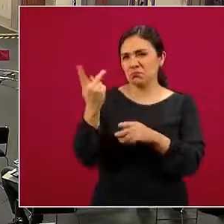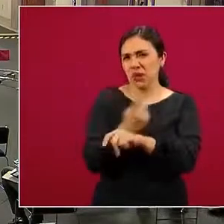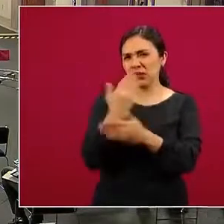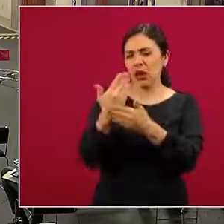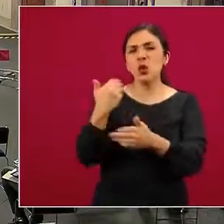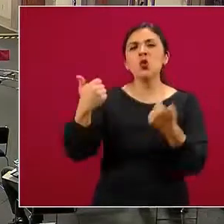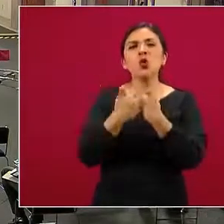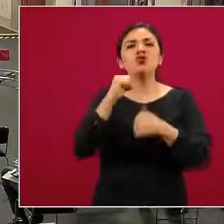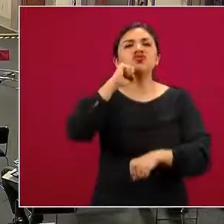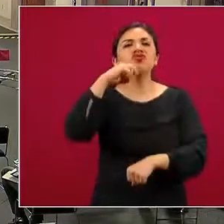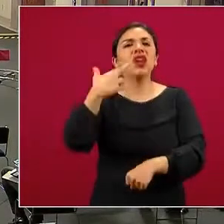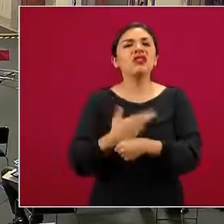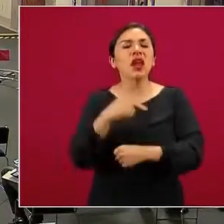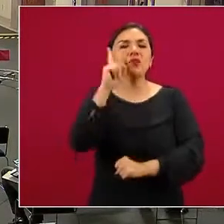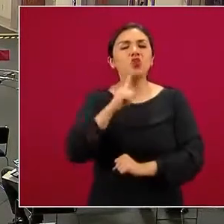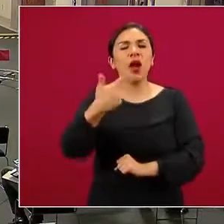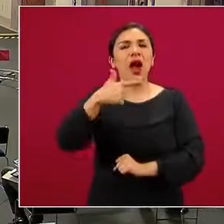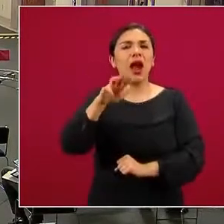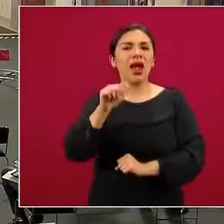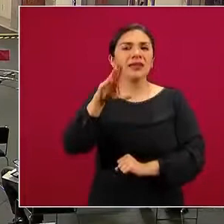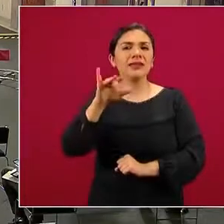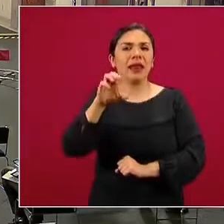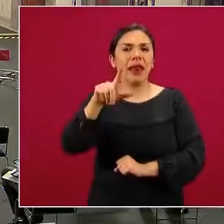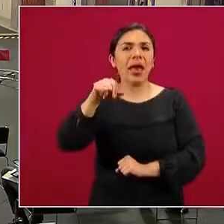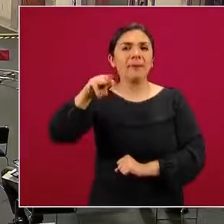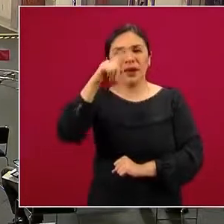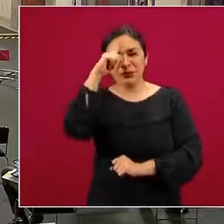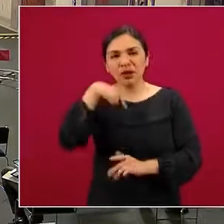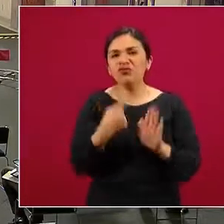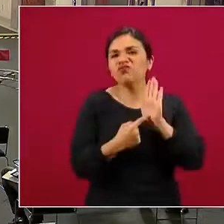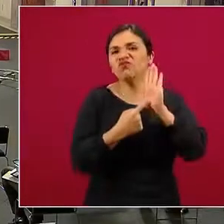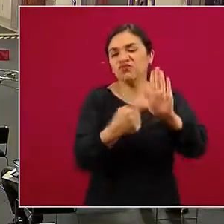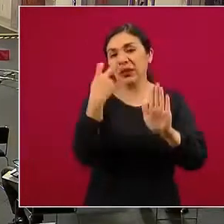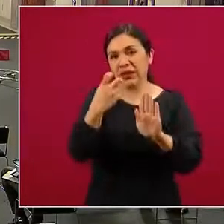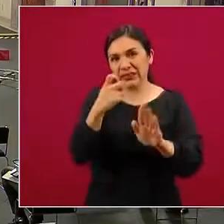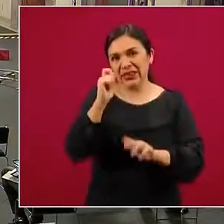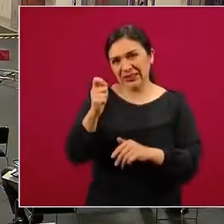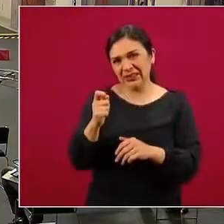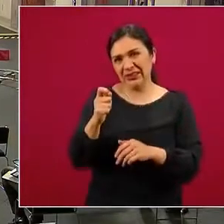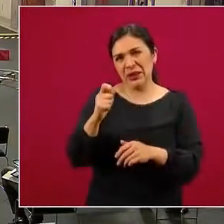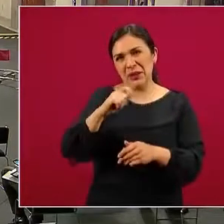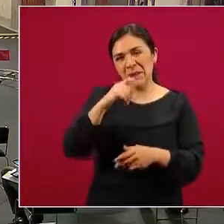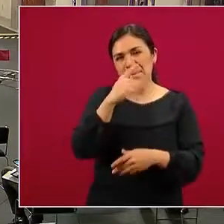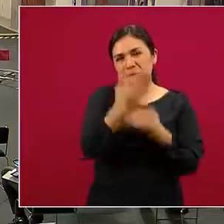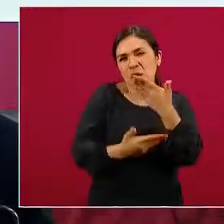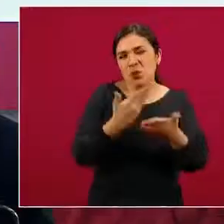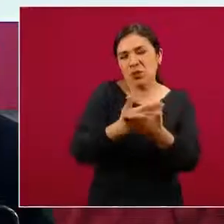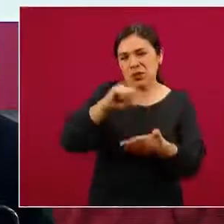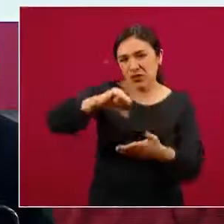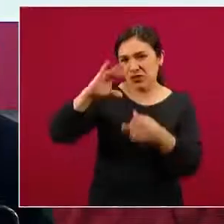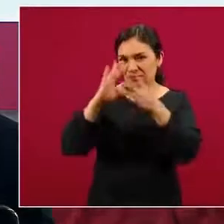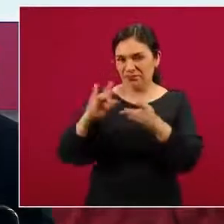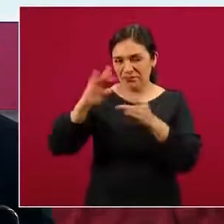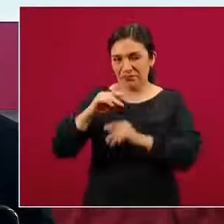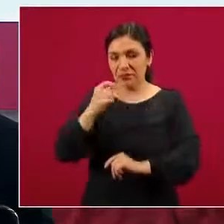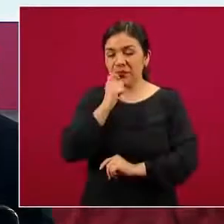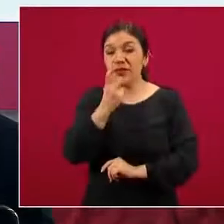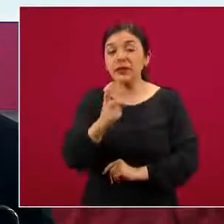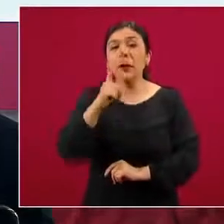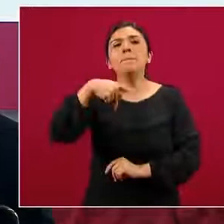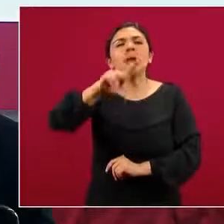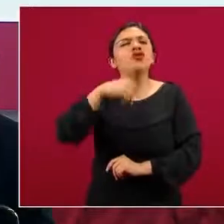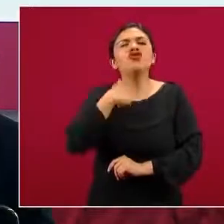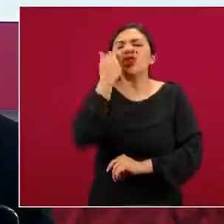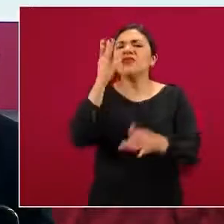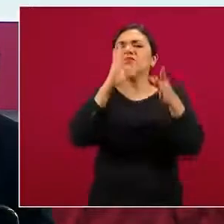la secretaria Graciela Márquez para presentar esta iniciativa de la que Liliana nos hablaba, pero yo quisiera dar